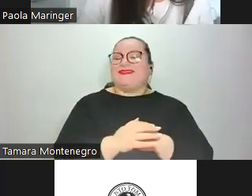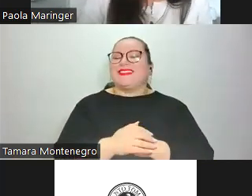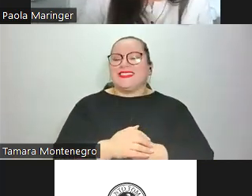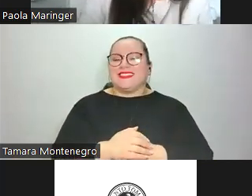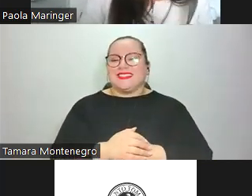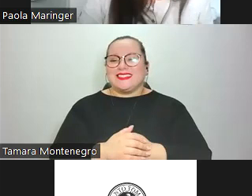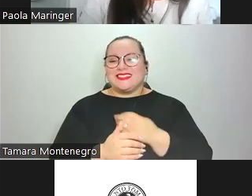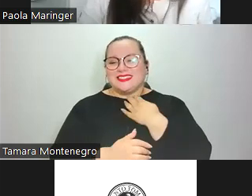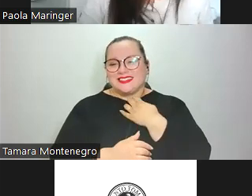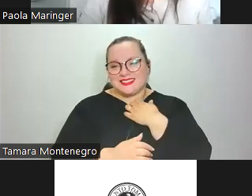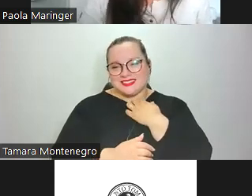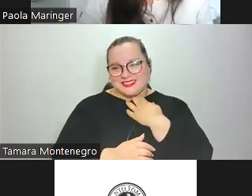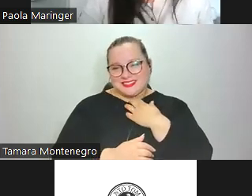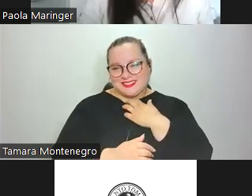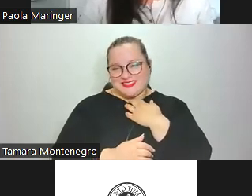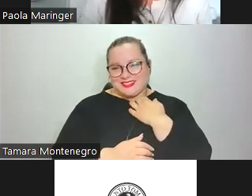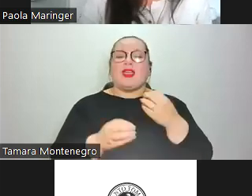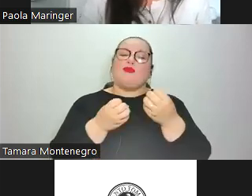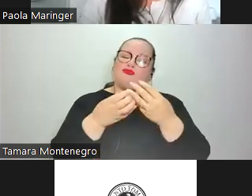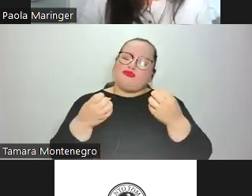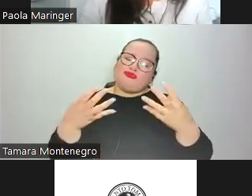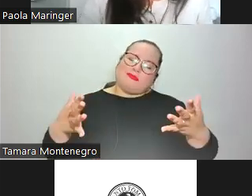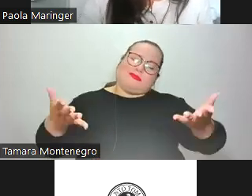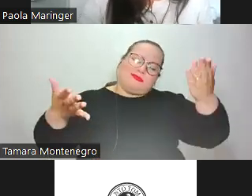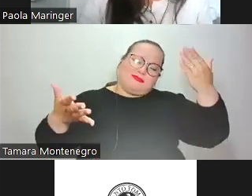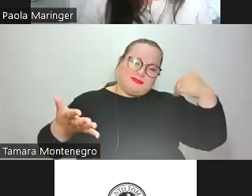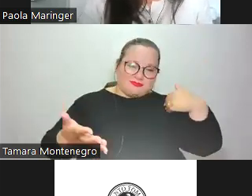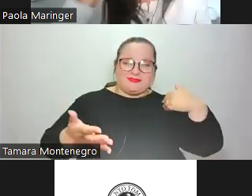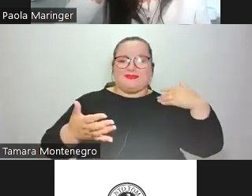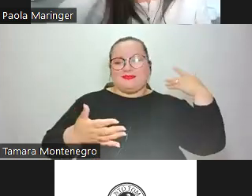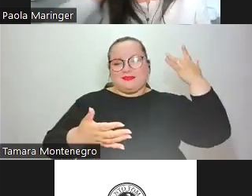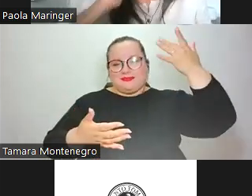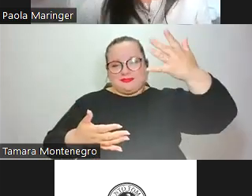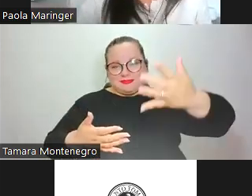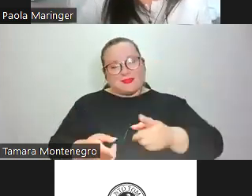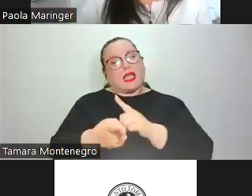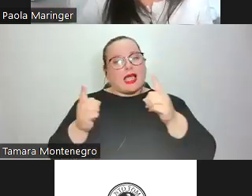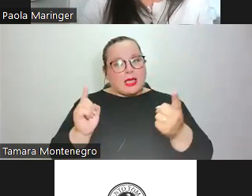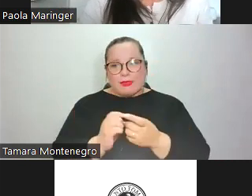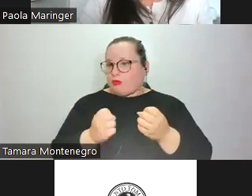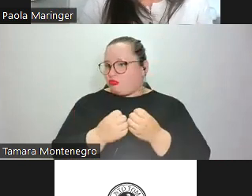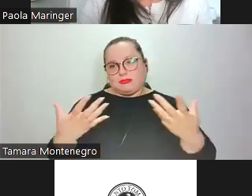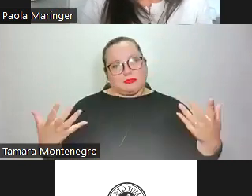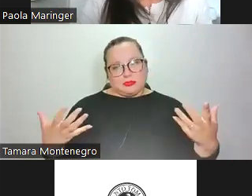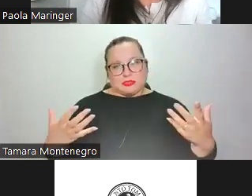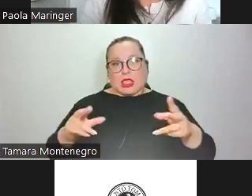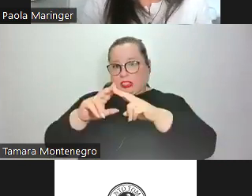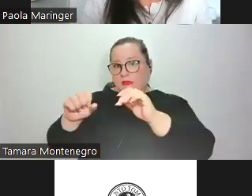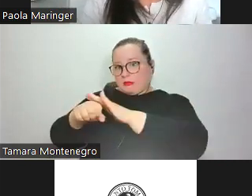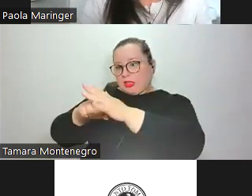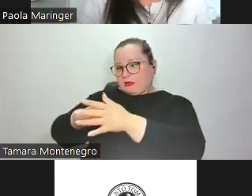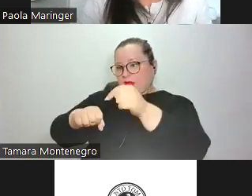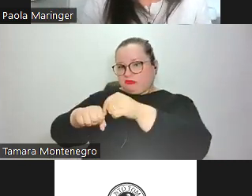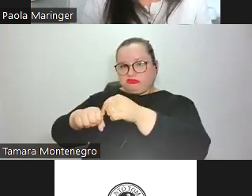Pero Entonces, mucho todo, mucho. ¿cierto? Ha cambiado mucho y sobre todo después de la pandemia se requieren